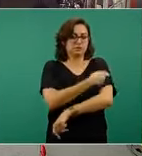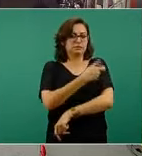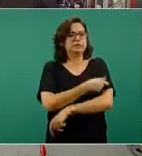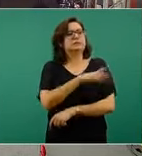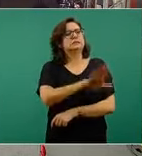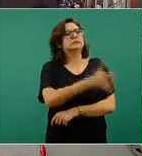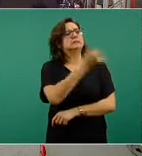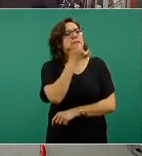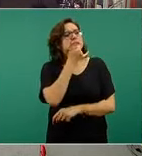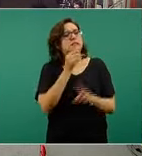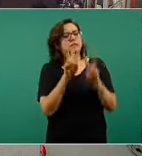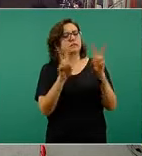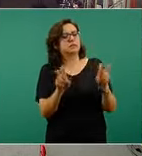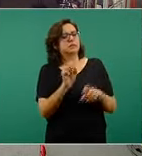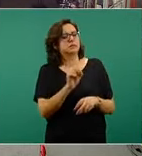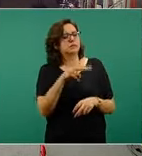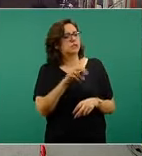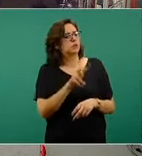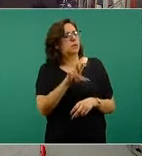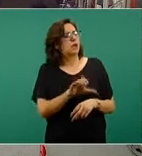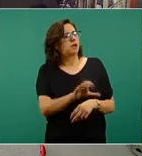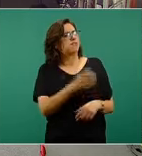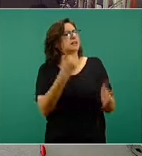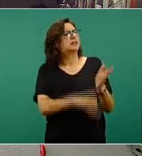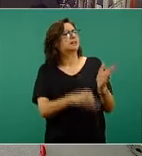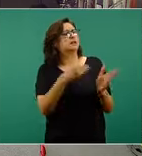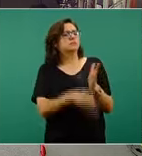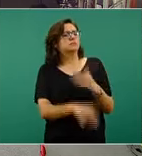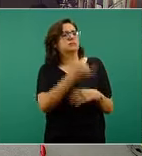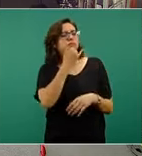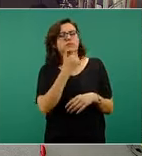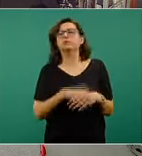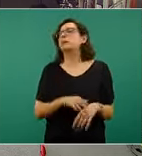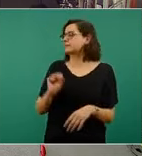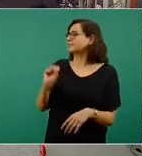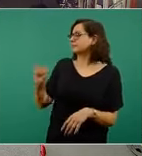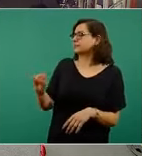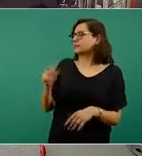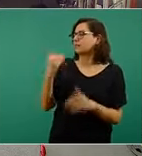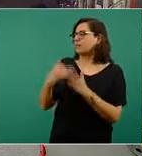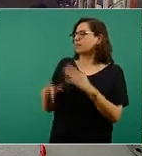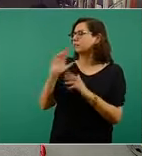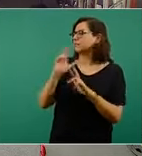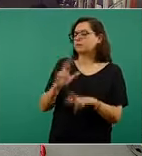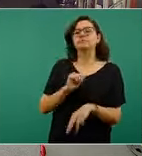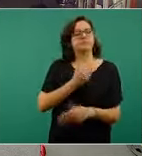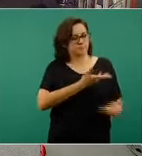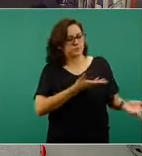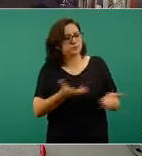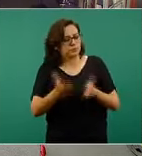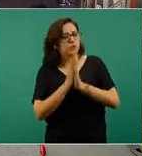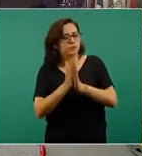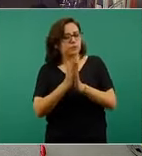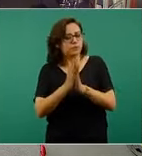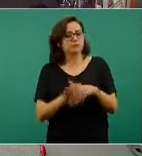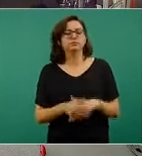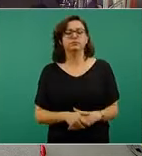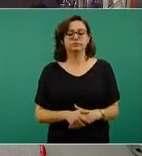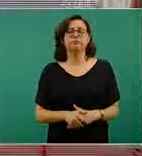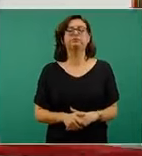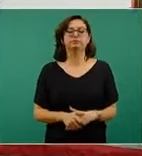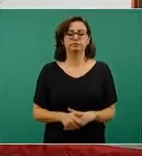Sinovac. Ecatepec, perfecto. Sinovac, Gracias. por favor. Precisamente lo que está registrado en la guía